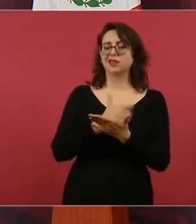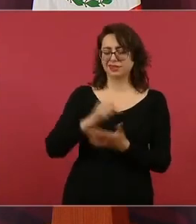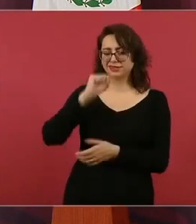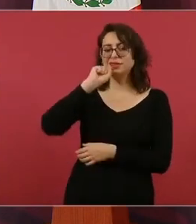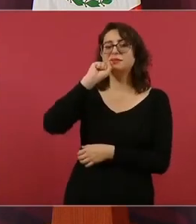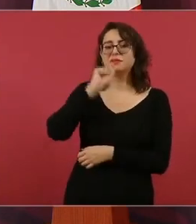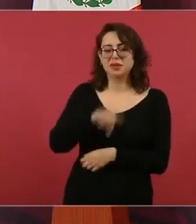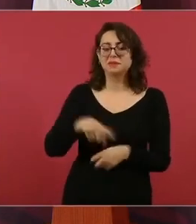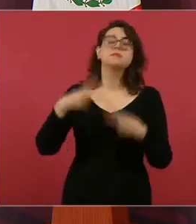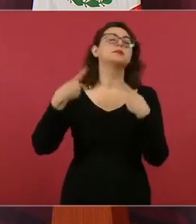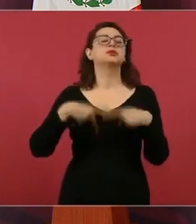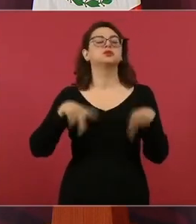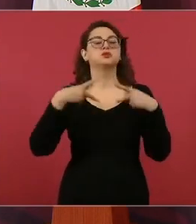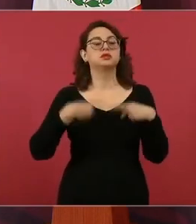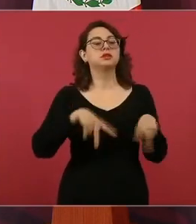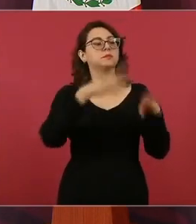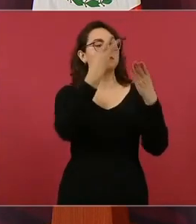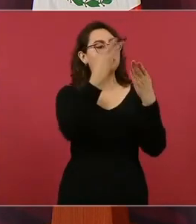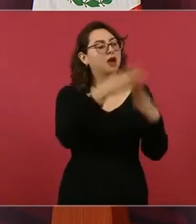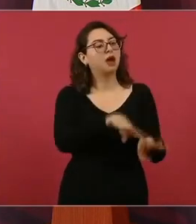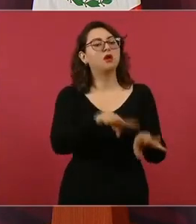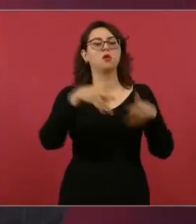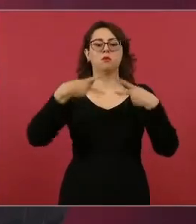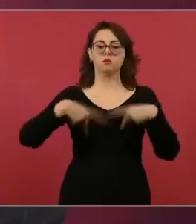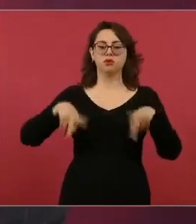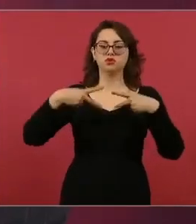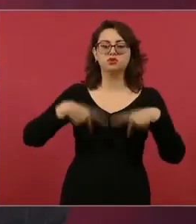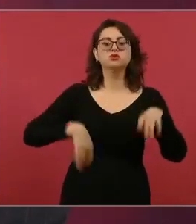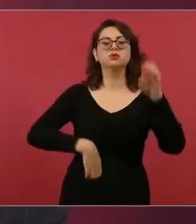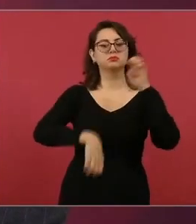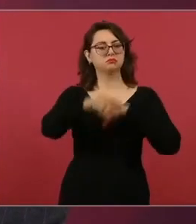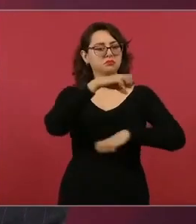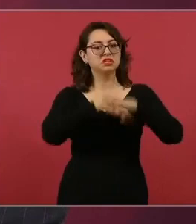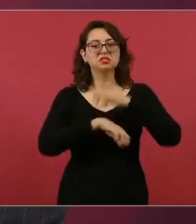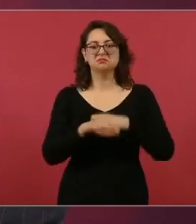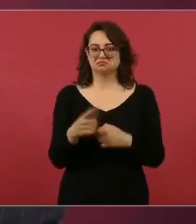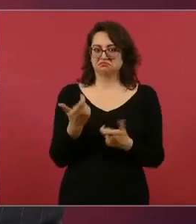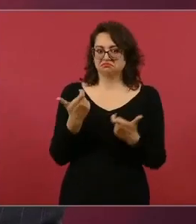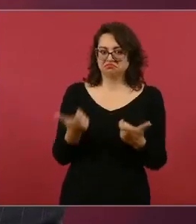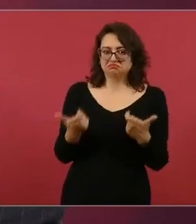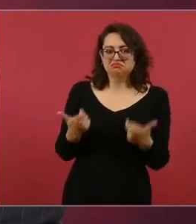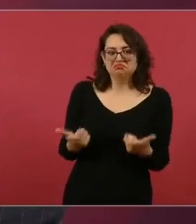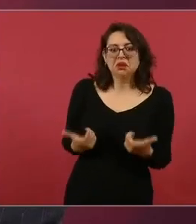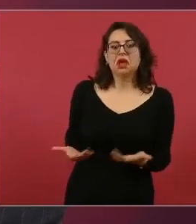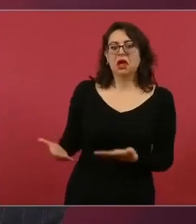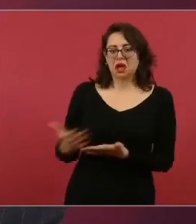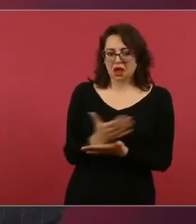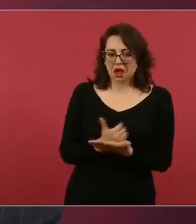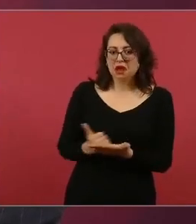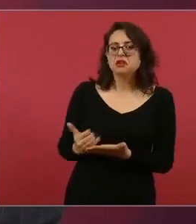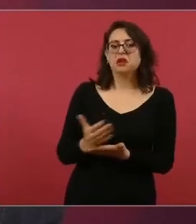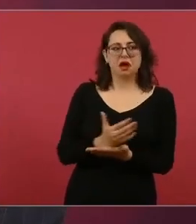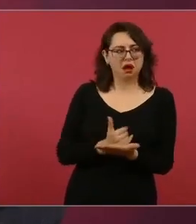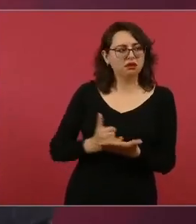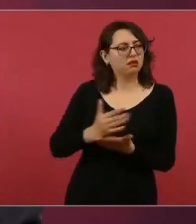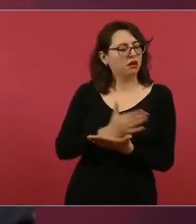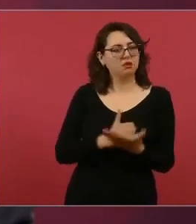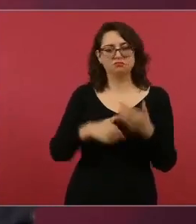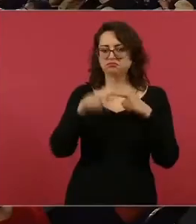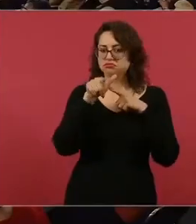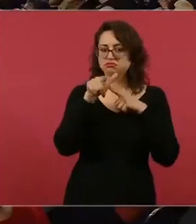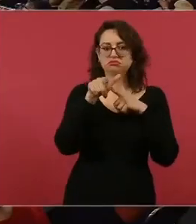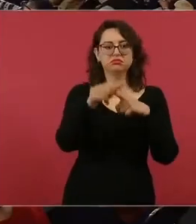Banqueros, empresarios, aquí hemos hablado de cómo la banca el año pasado obtuvo